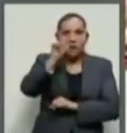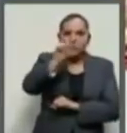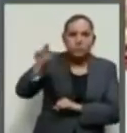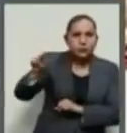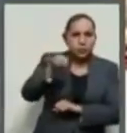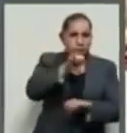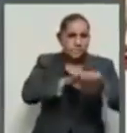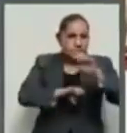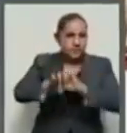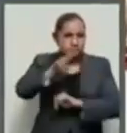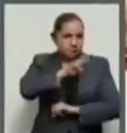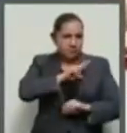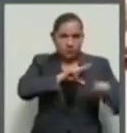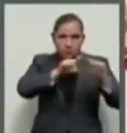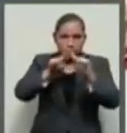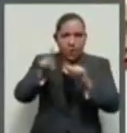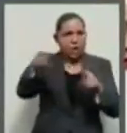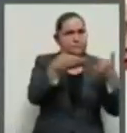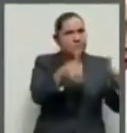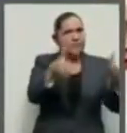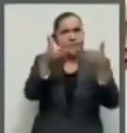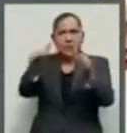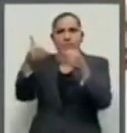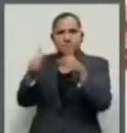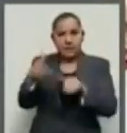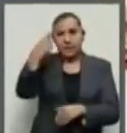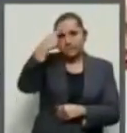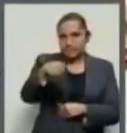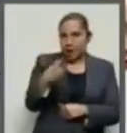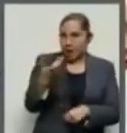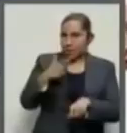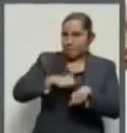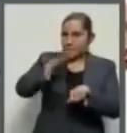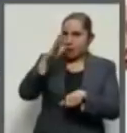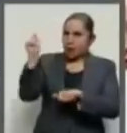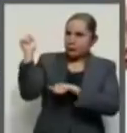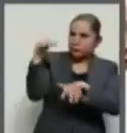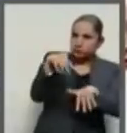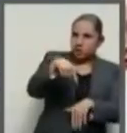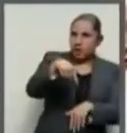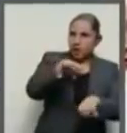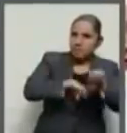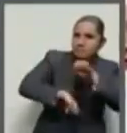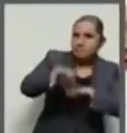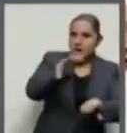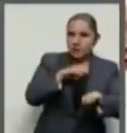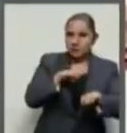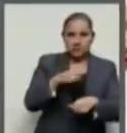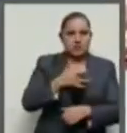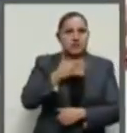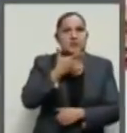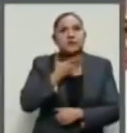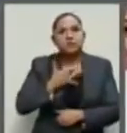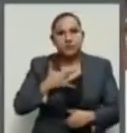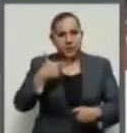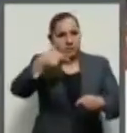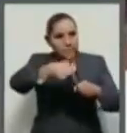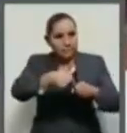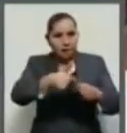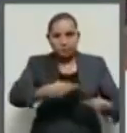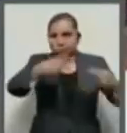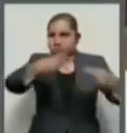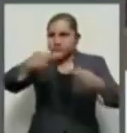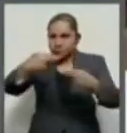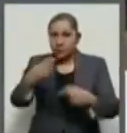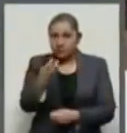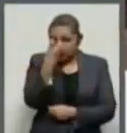gasolina para hacer más atractivo el mercado de gasolinas en México. Esto nos condujo al desastre, porque tuvo